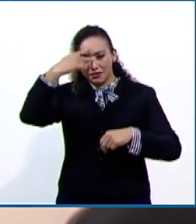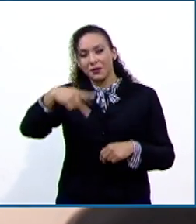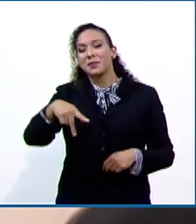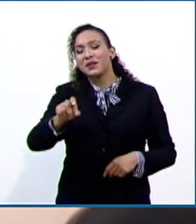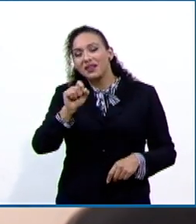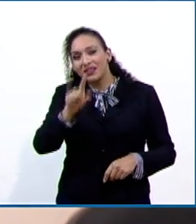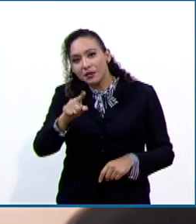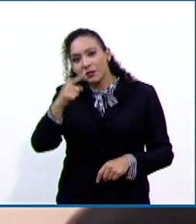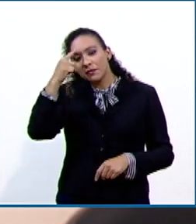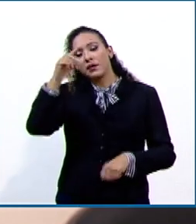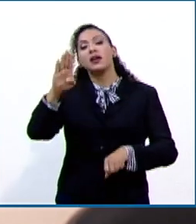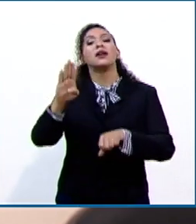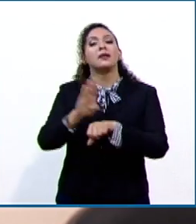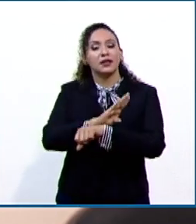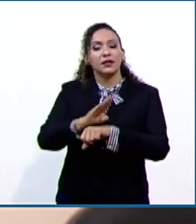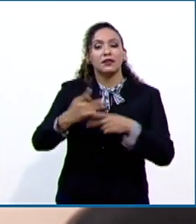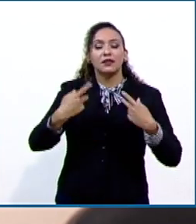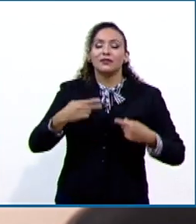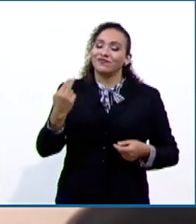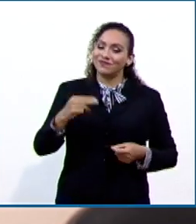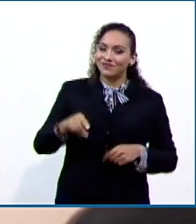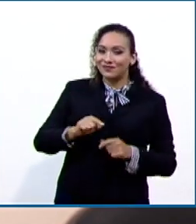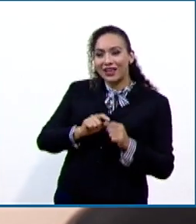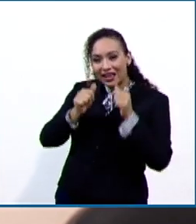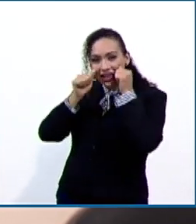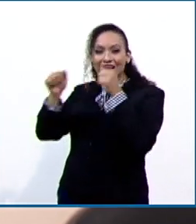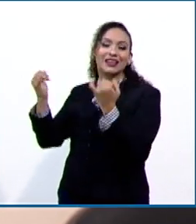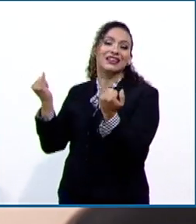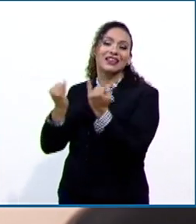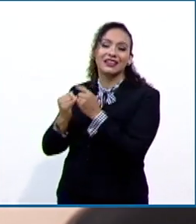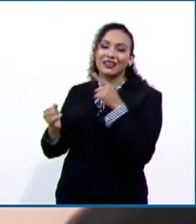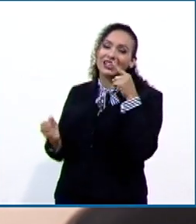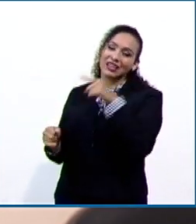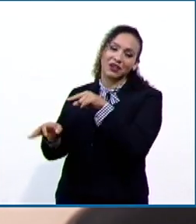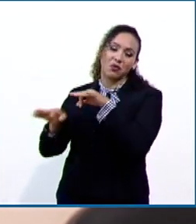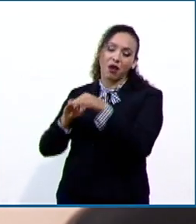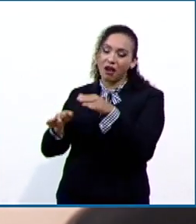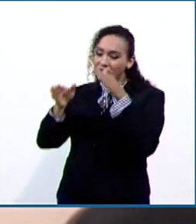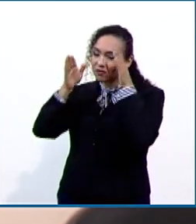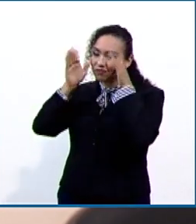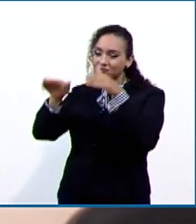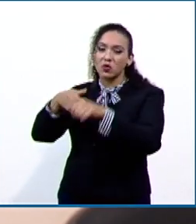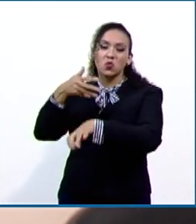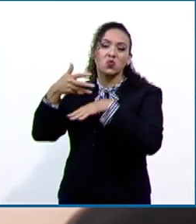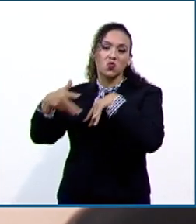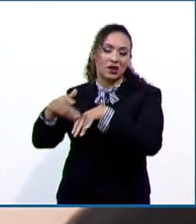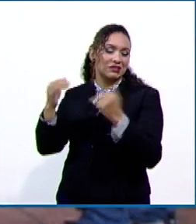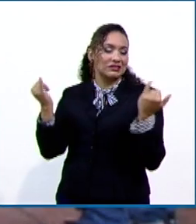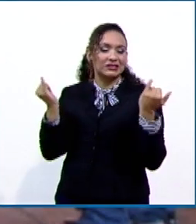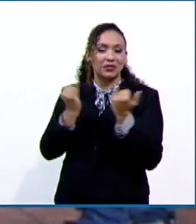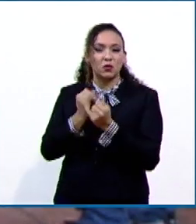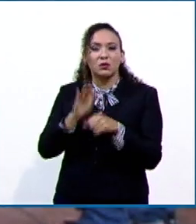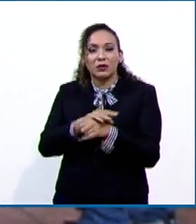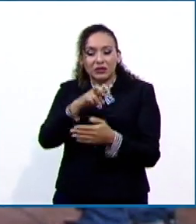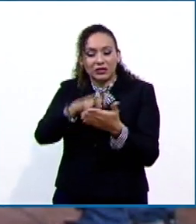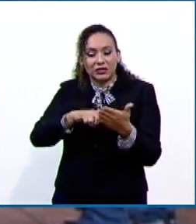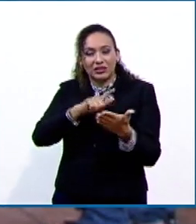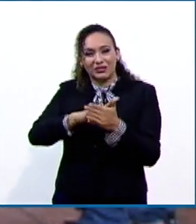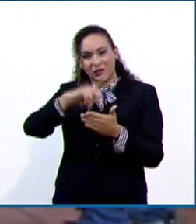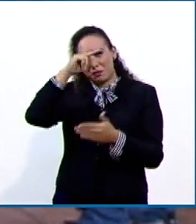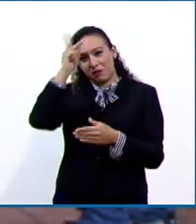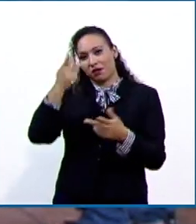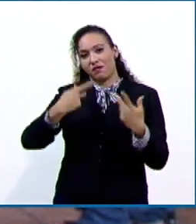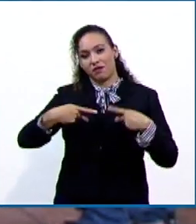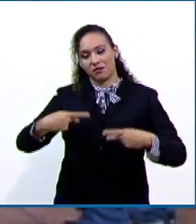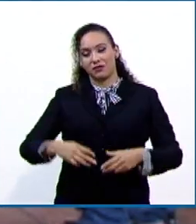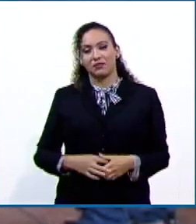del propio país tenemos que atender de manera prioritaria la aplicación de esta reforma. En ese